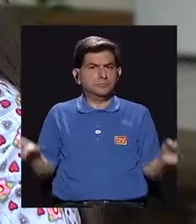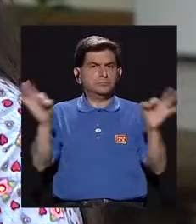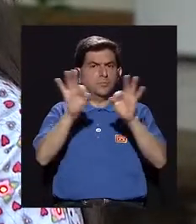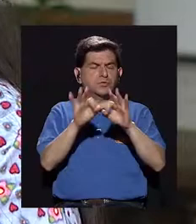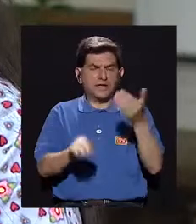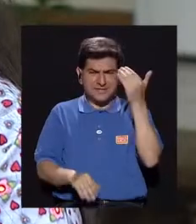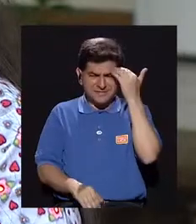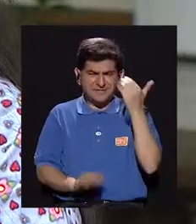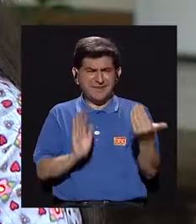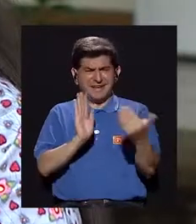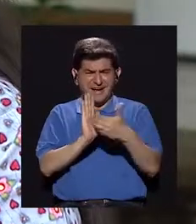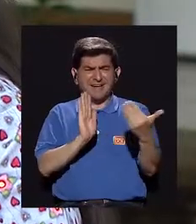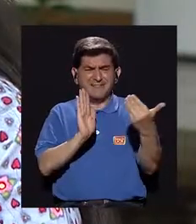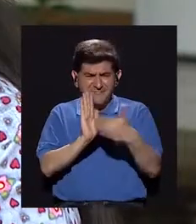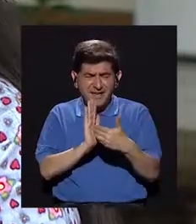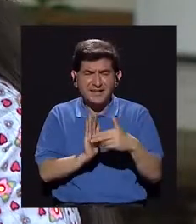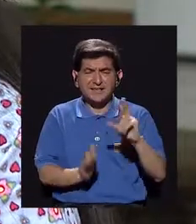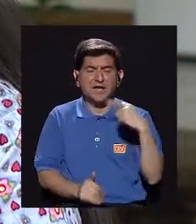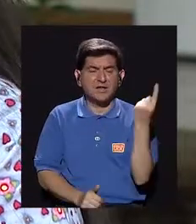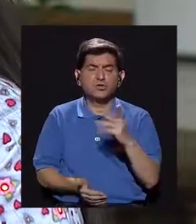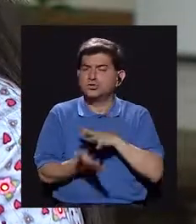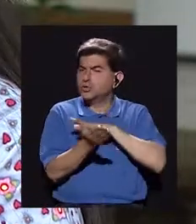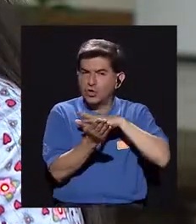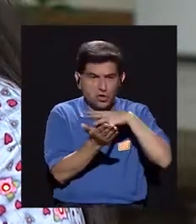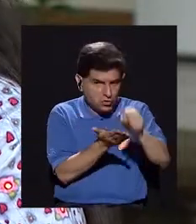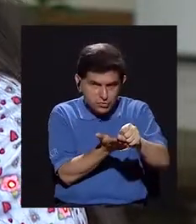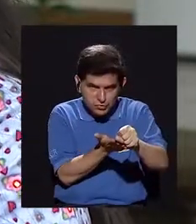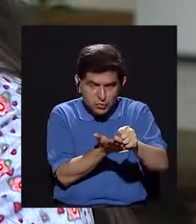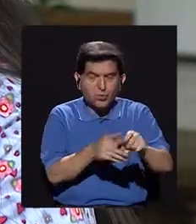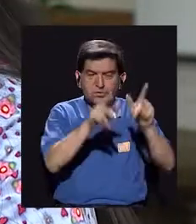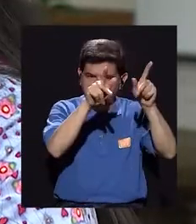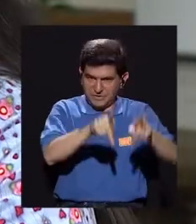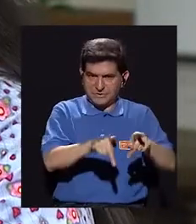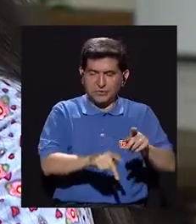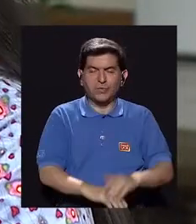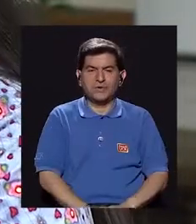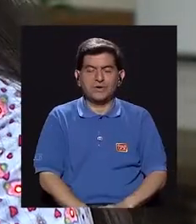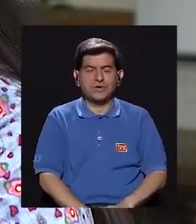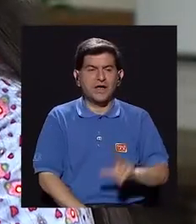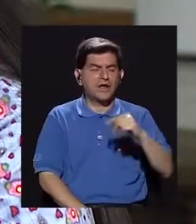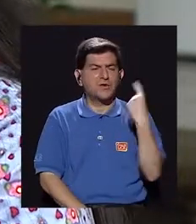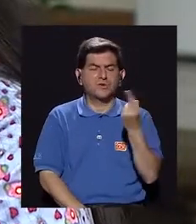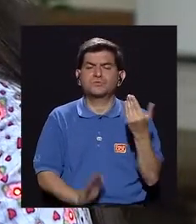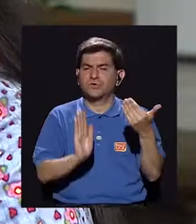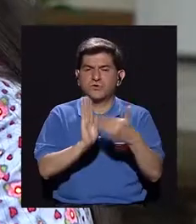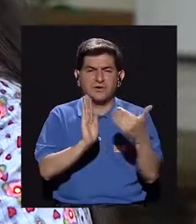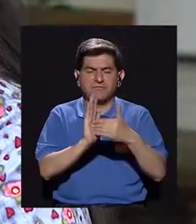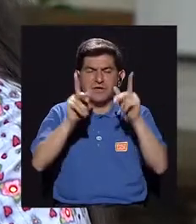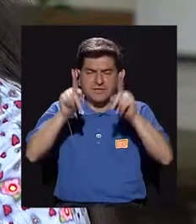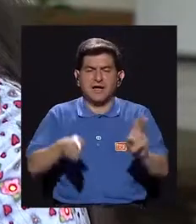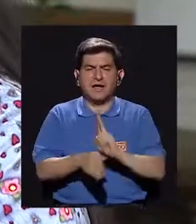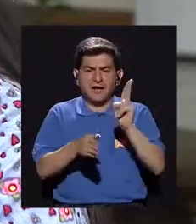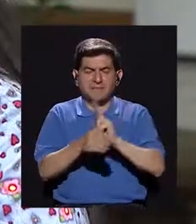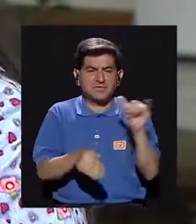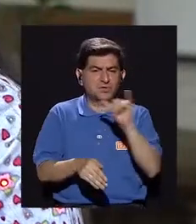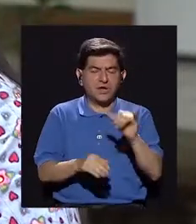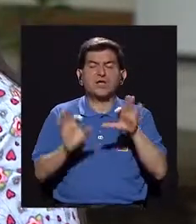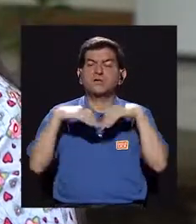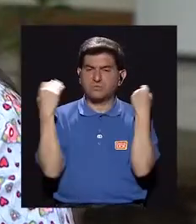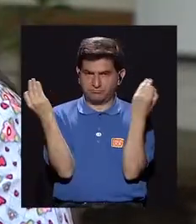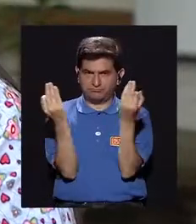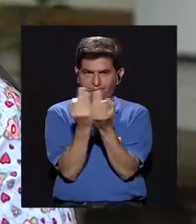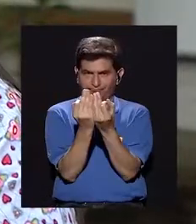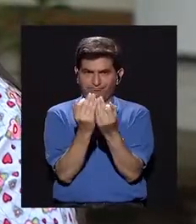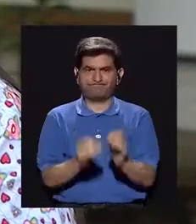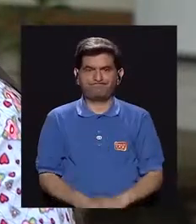¿verdad? Que va a causar daño y que no solo va a destruir a la persona, ¿verdad? Que no solo va a afectar a la persona que consume, sino que también